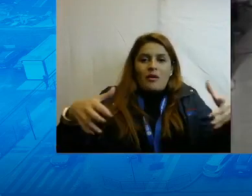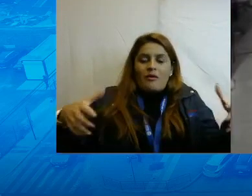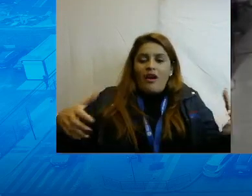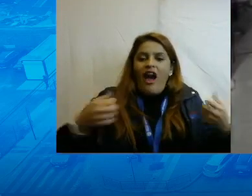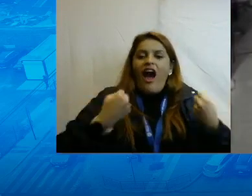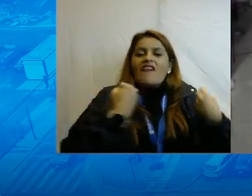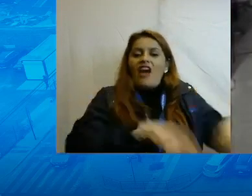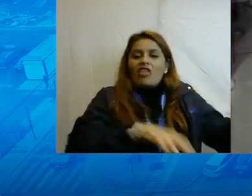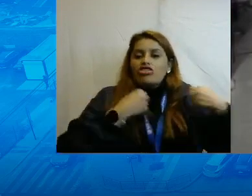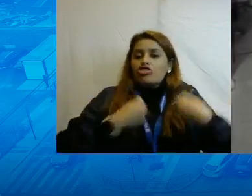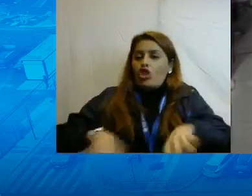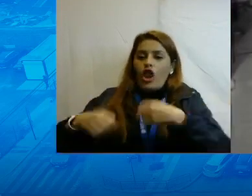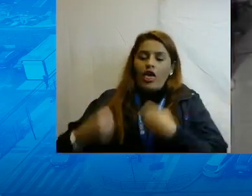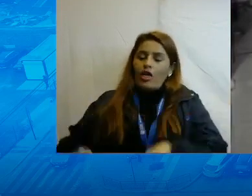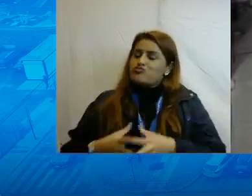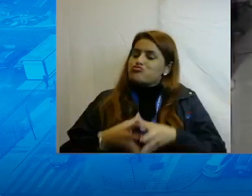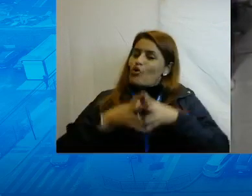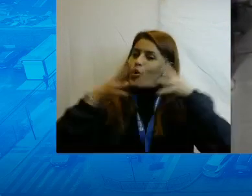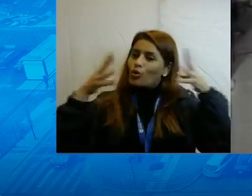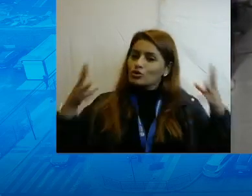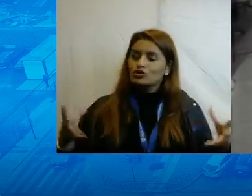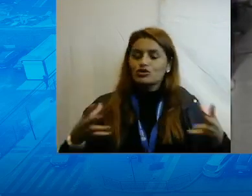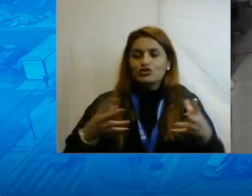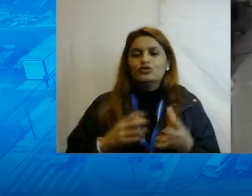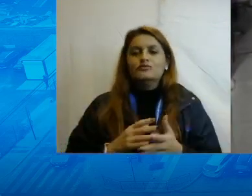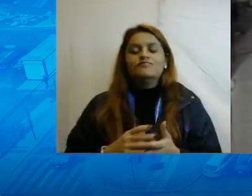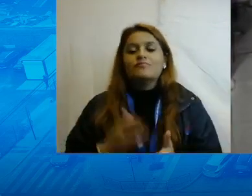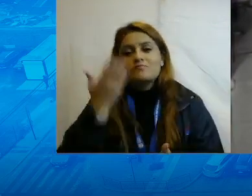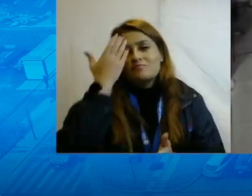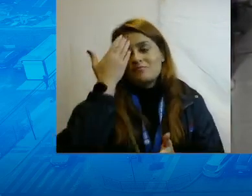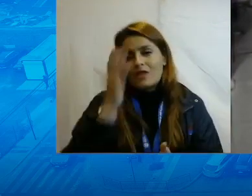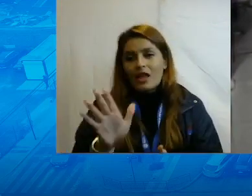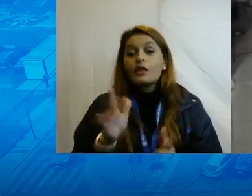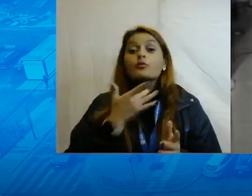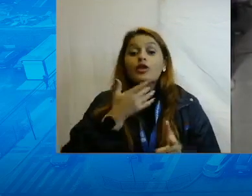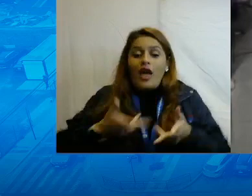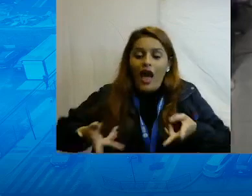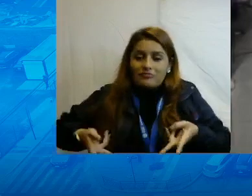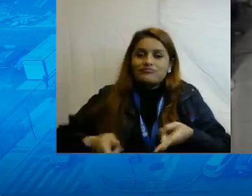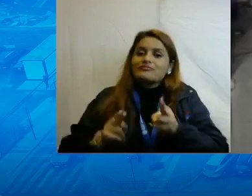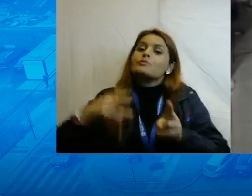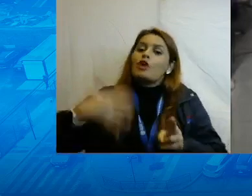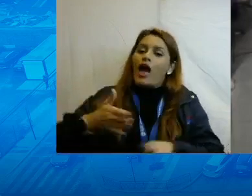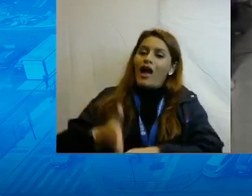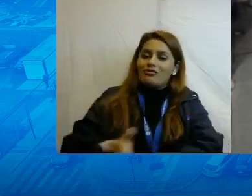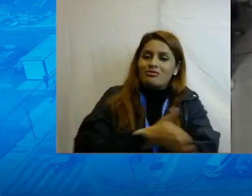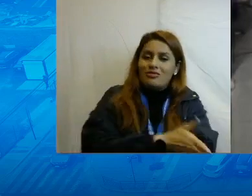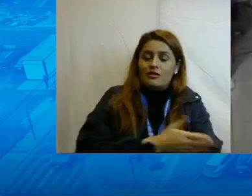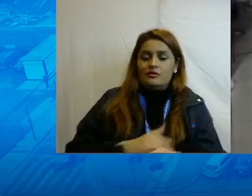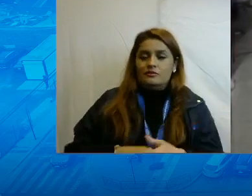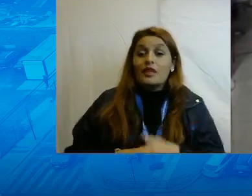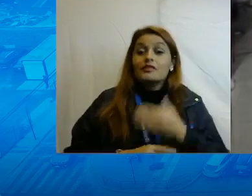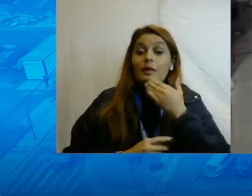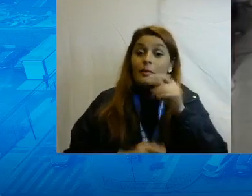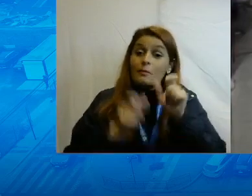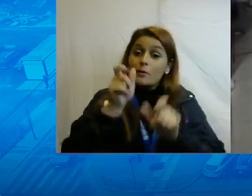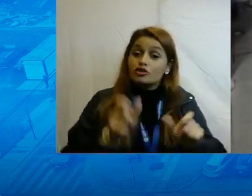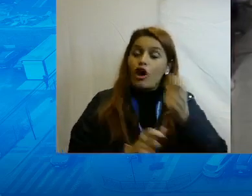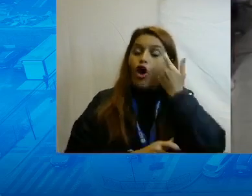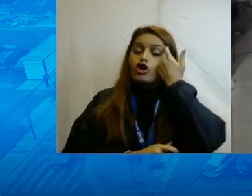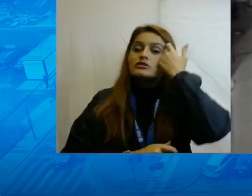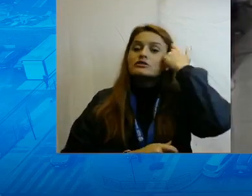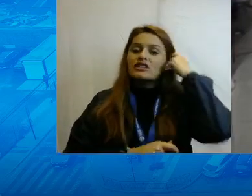animales abandonados, que sabemos muchas veces tiene mucho que ver con la esterilización oportuna y la conciencia también de las personas